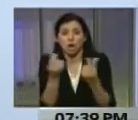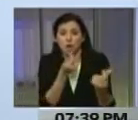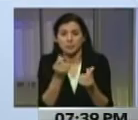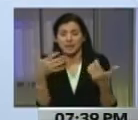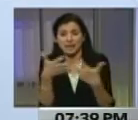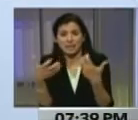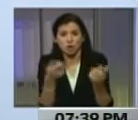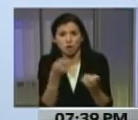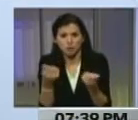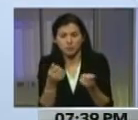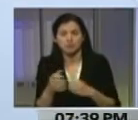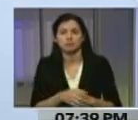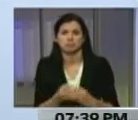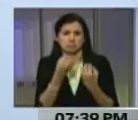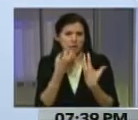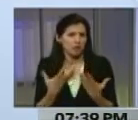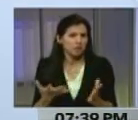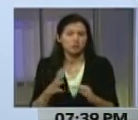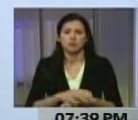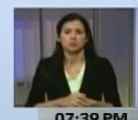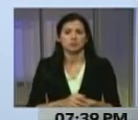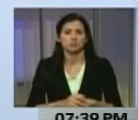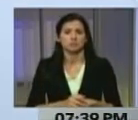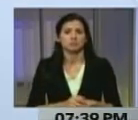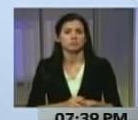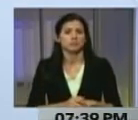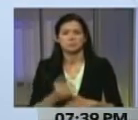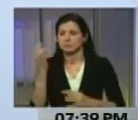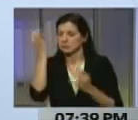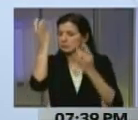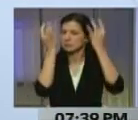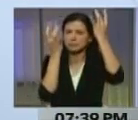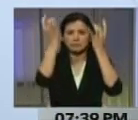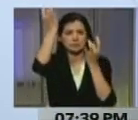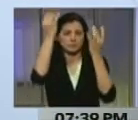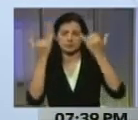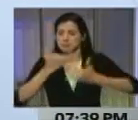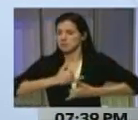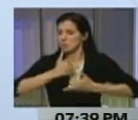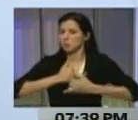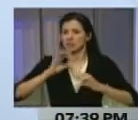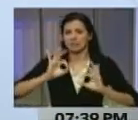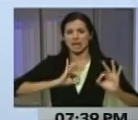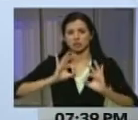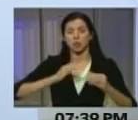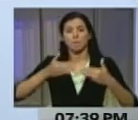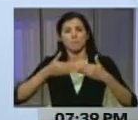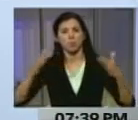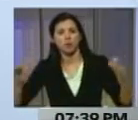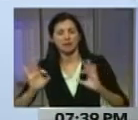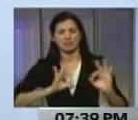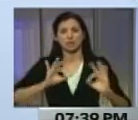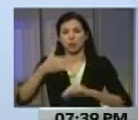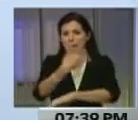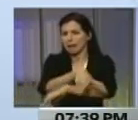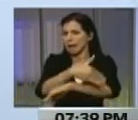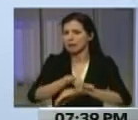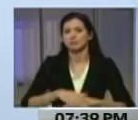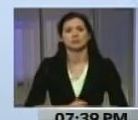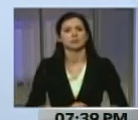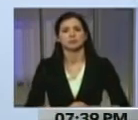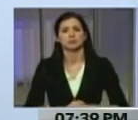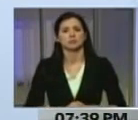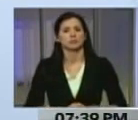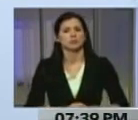guerra económica, bueno, que salga nuestra inventiva, nuestro teatro popular, nuestro teatro de calle, que salga